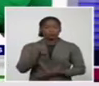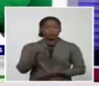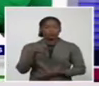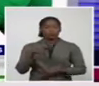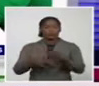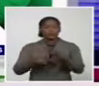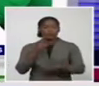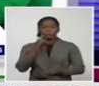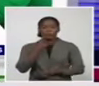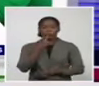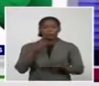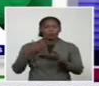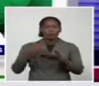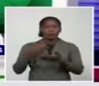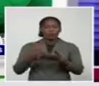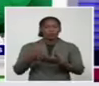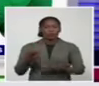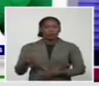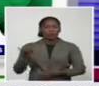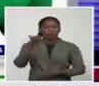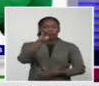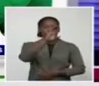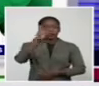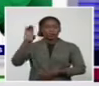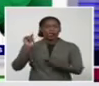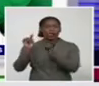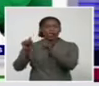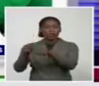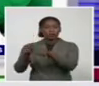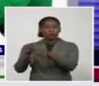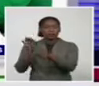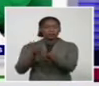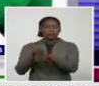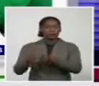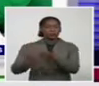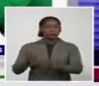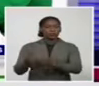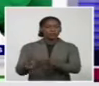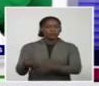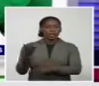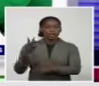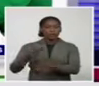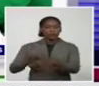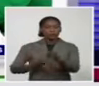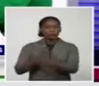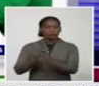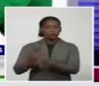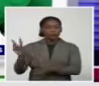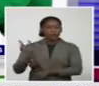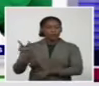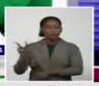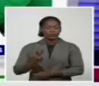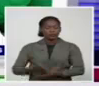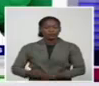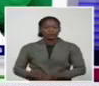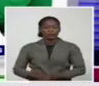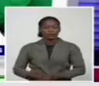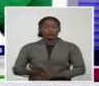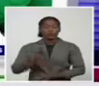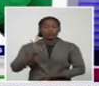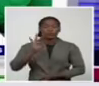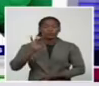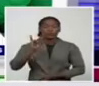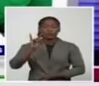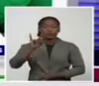por el protocolo establecido. Pero 986 propio de la transmisión, de